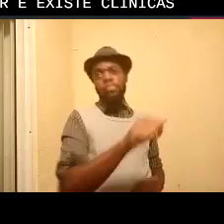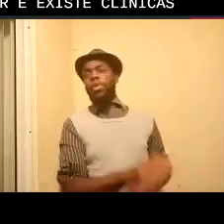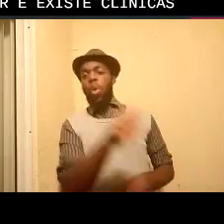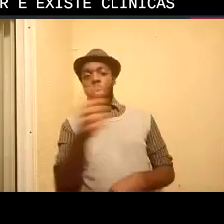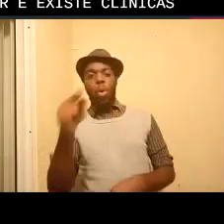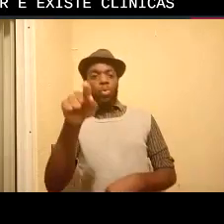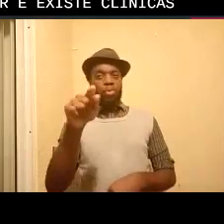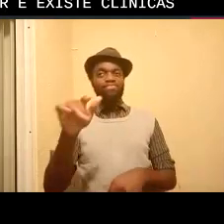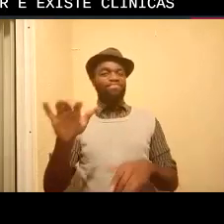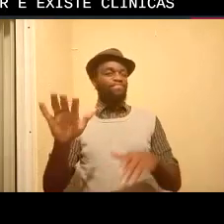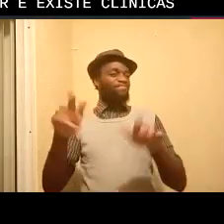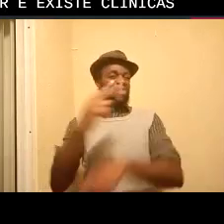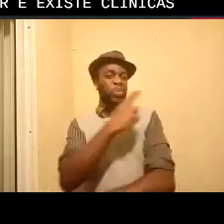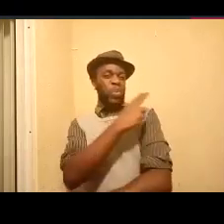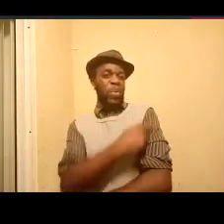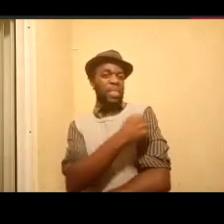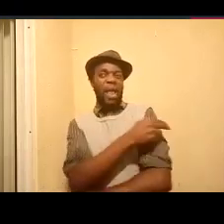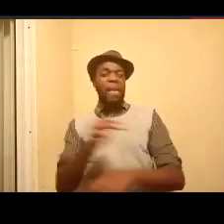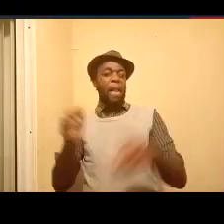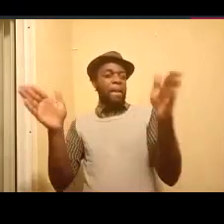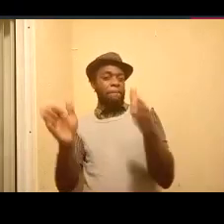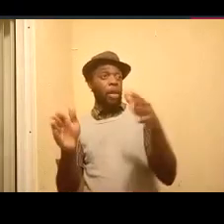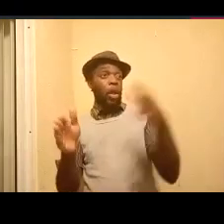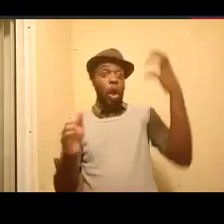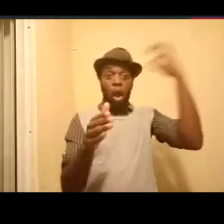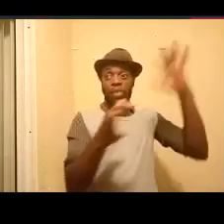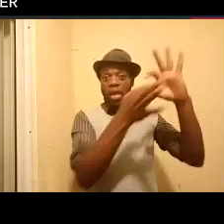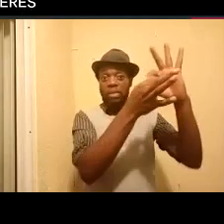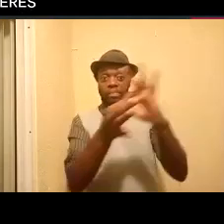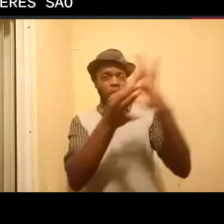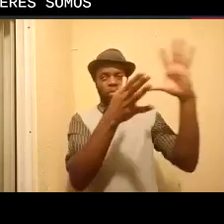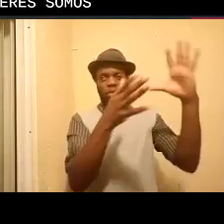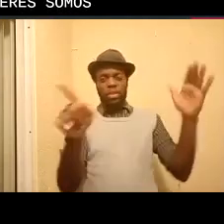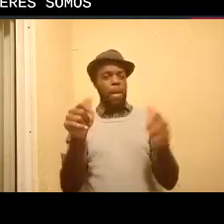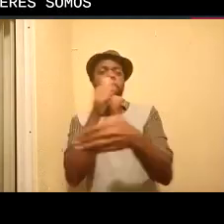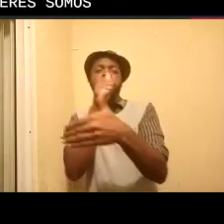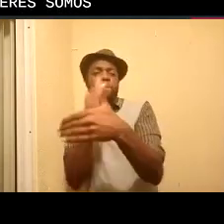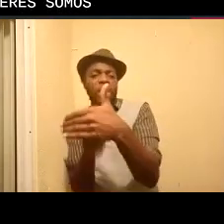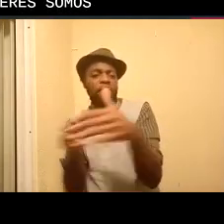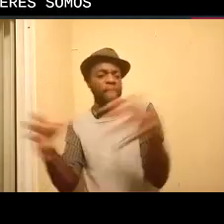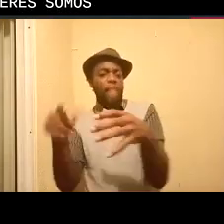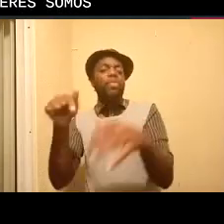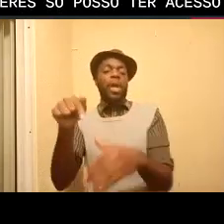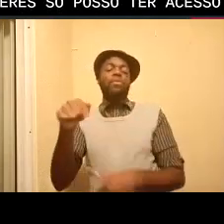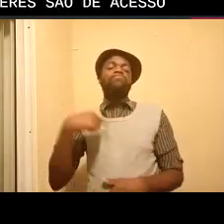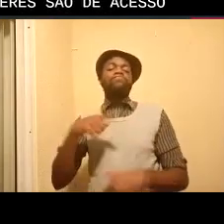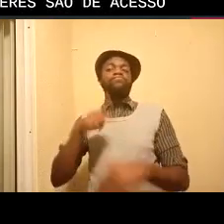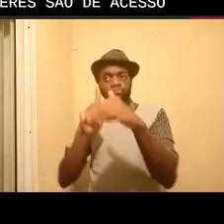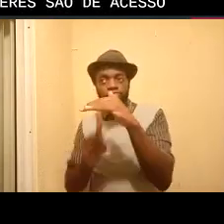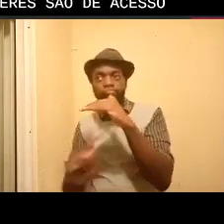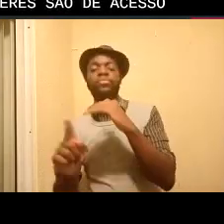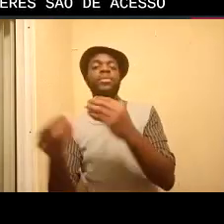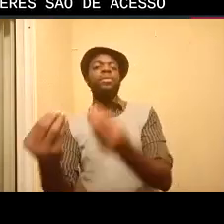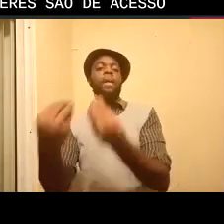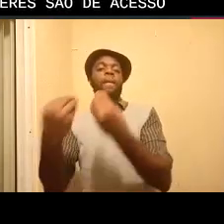también pues las mujeres y los hombres podamos acceder a, a métodos de